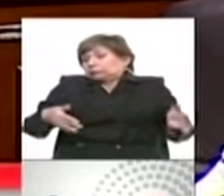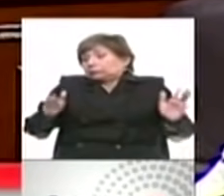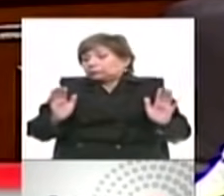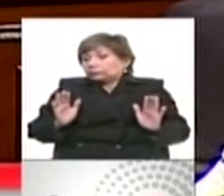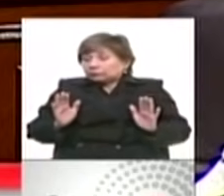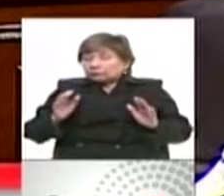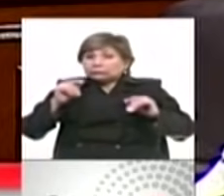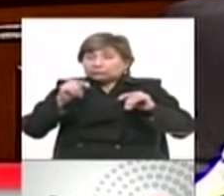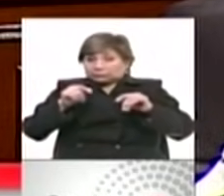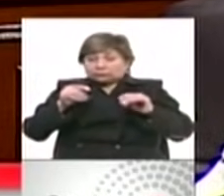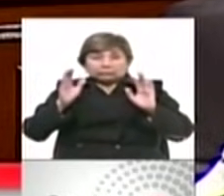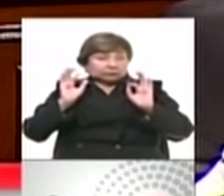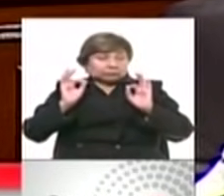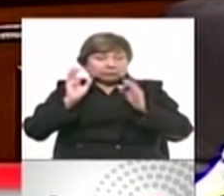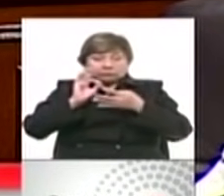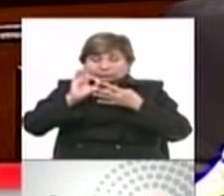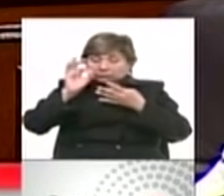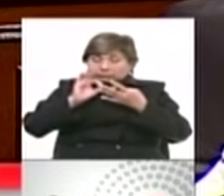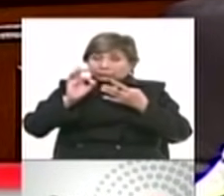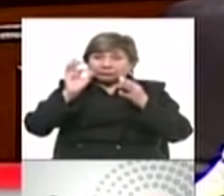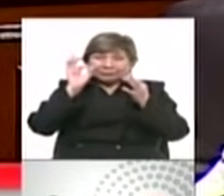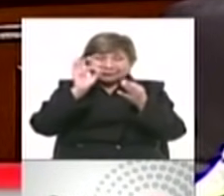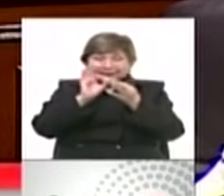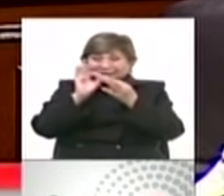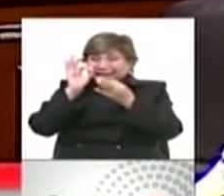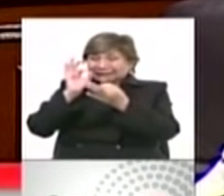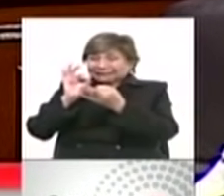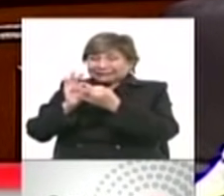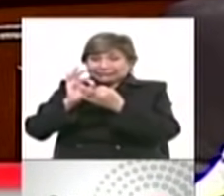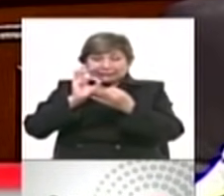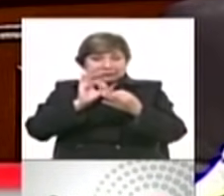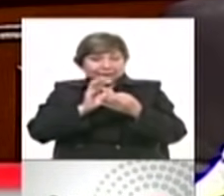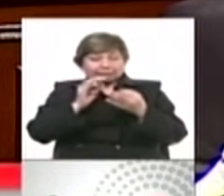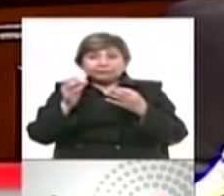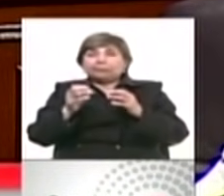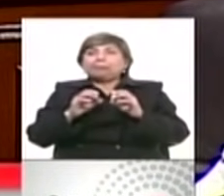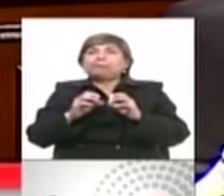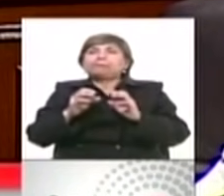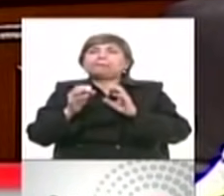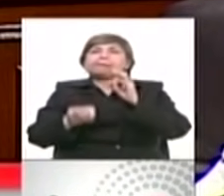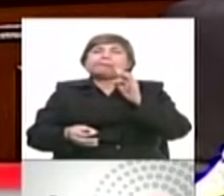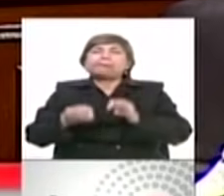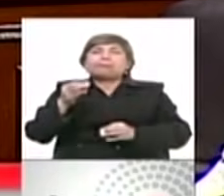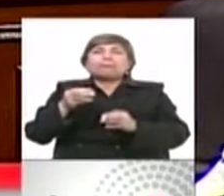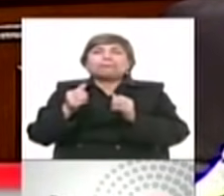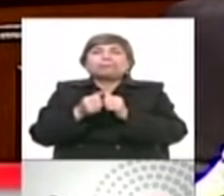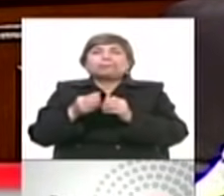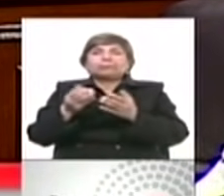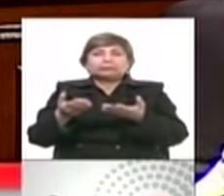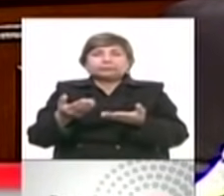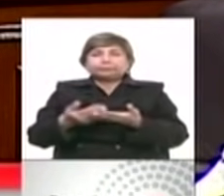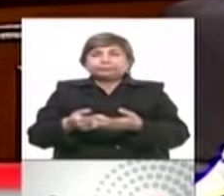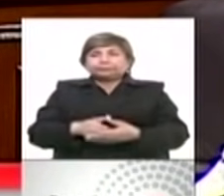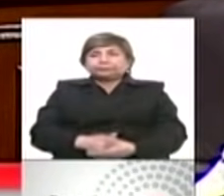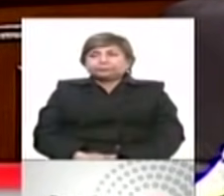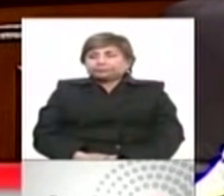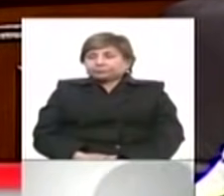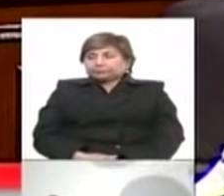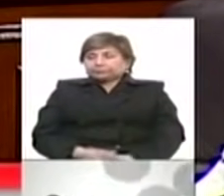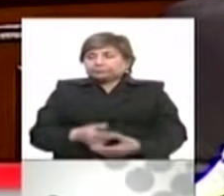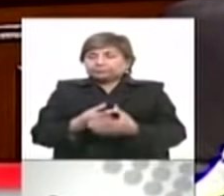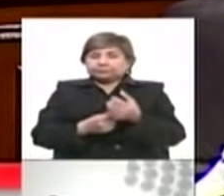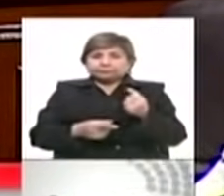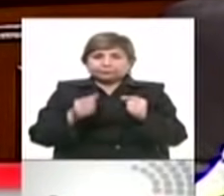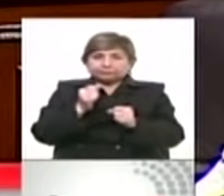ejemplo, de Camisea, y esto llevará, sin duda, a un debate sobre las contribuciones y sobre los